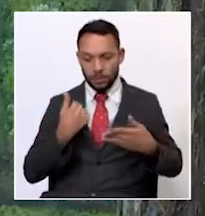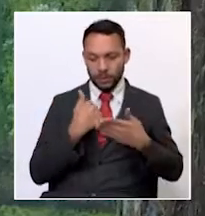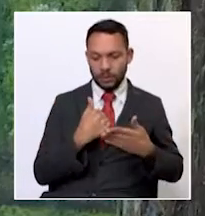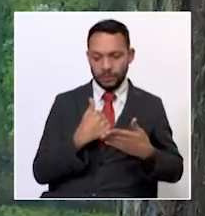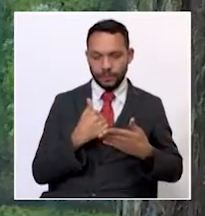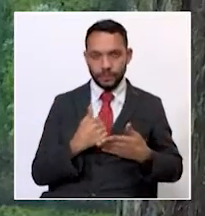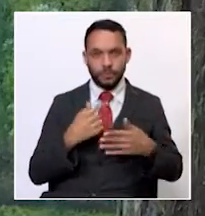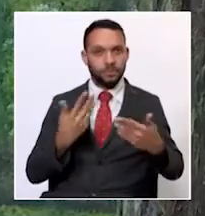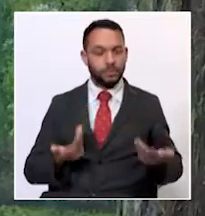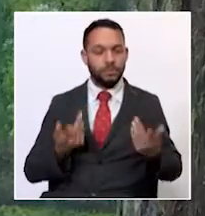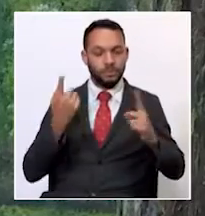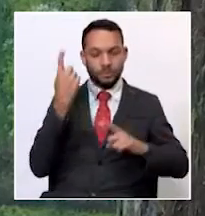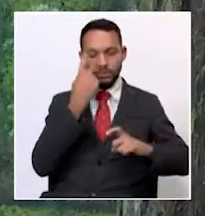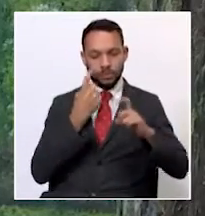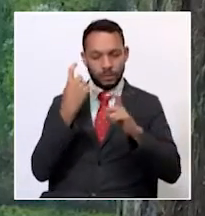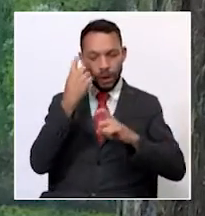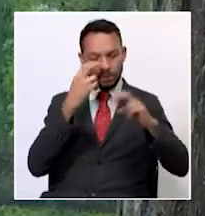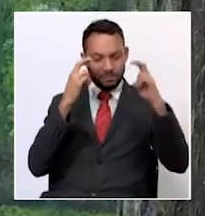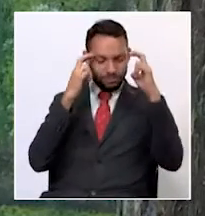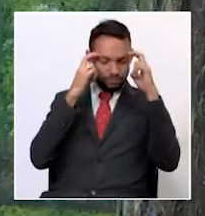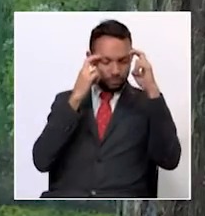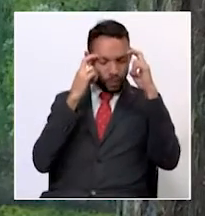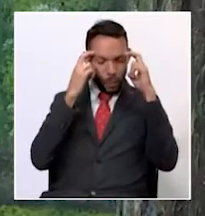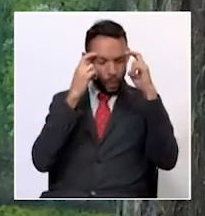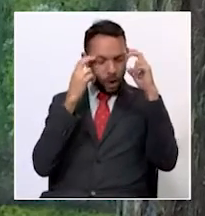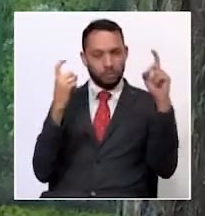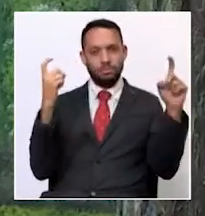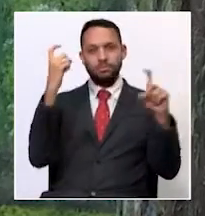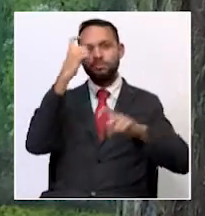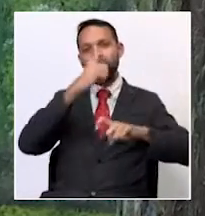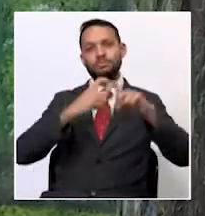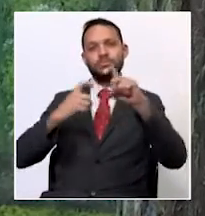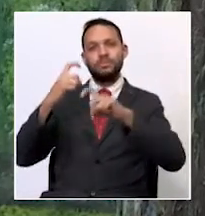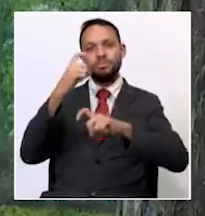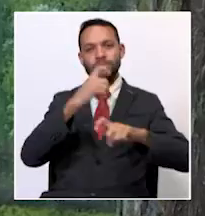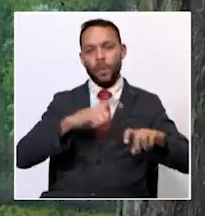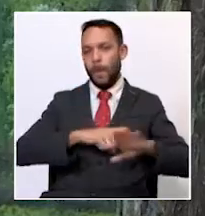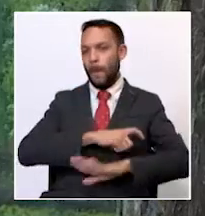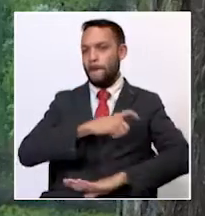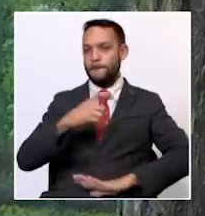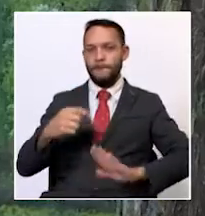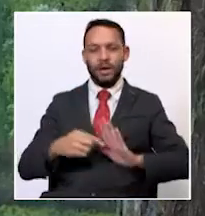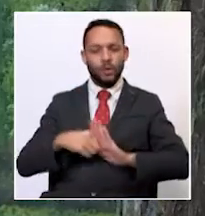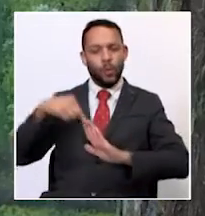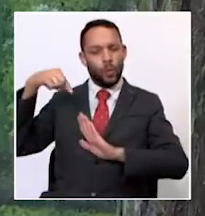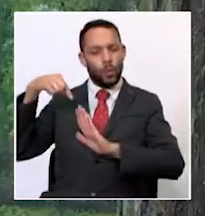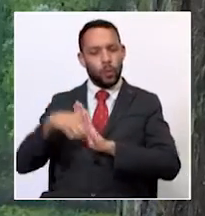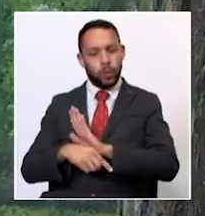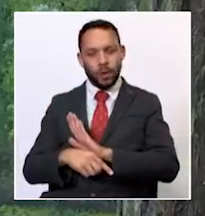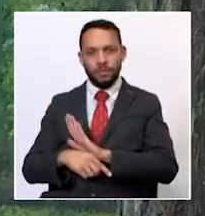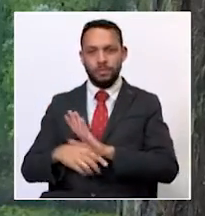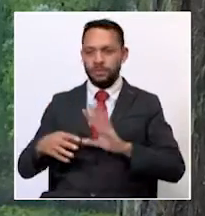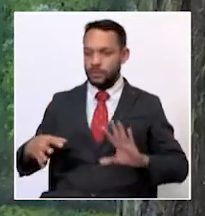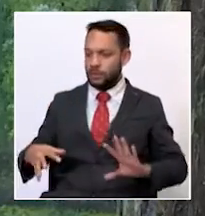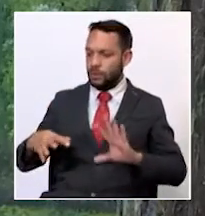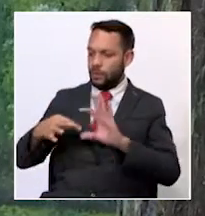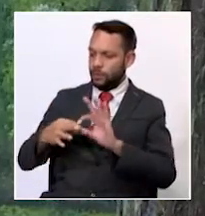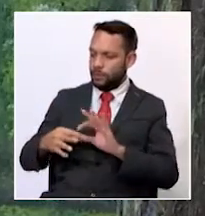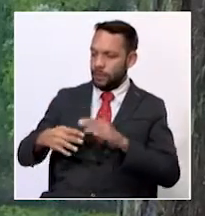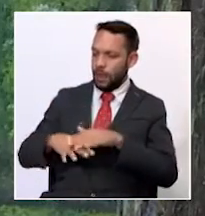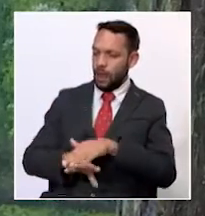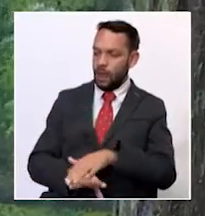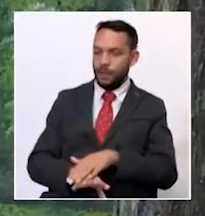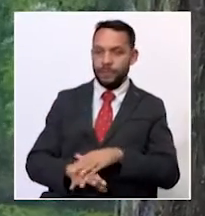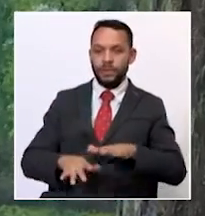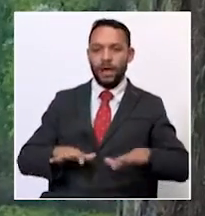colocada en un estado de meditación, básicamente. Así que se combina la flotación,